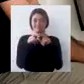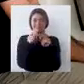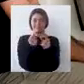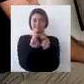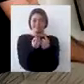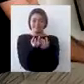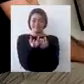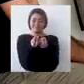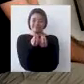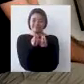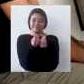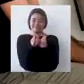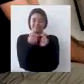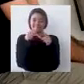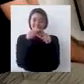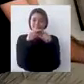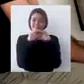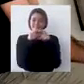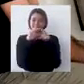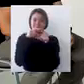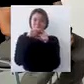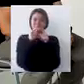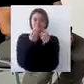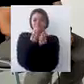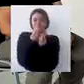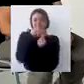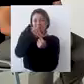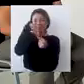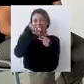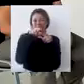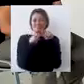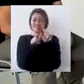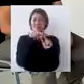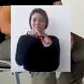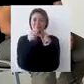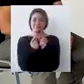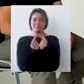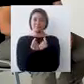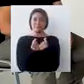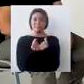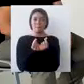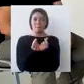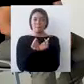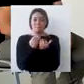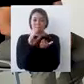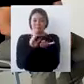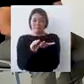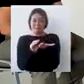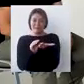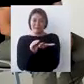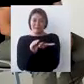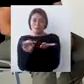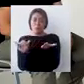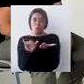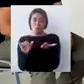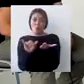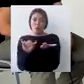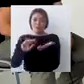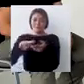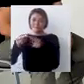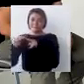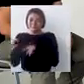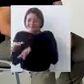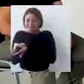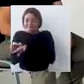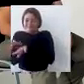tienen, no todos los dados de rol, pero los principales dados de rol tienen además que parecen pequeñas joyas, ¿cierto? Tienen una